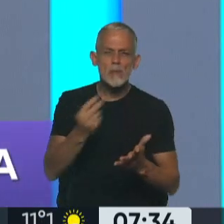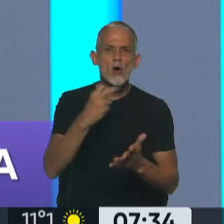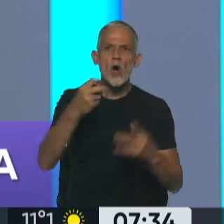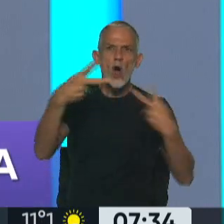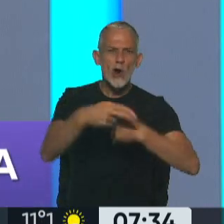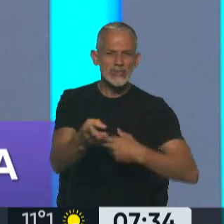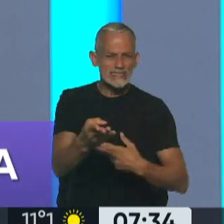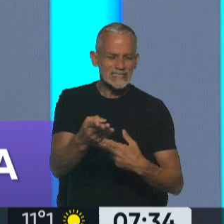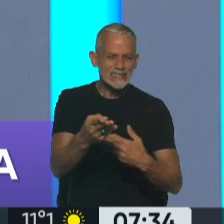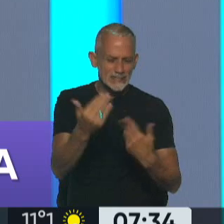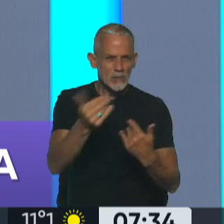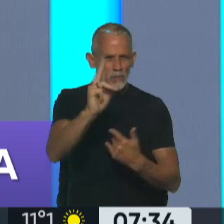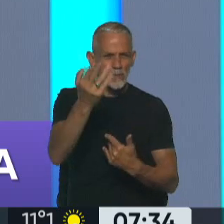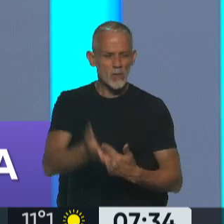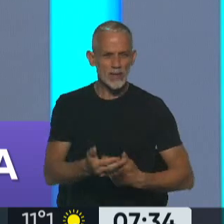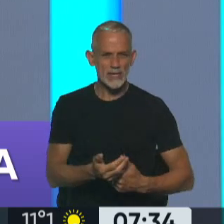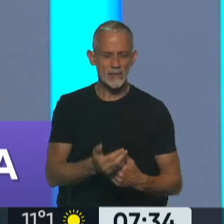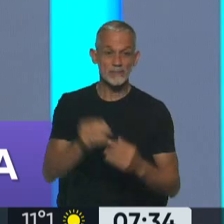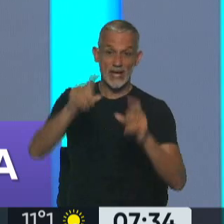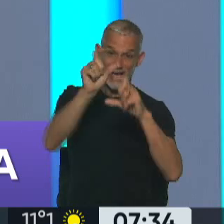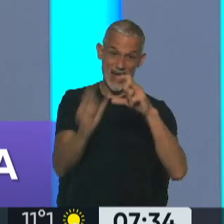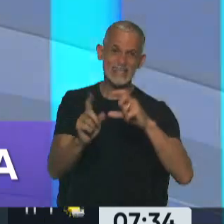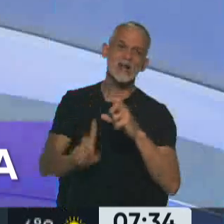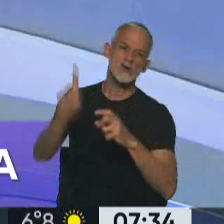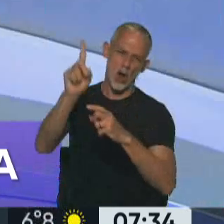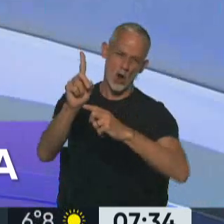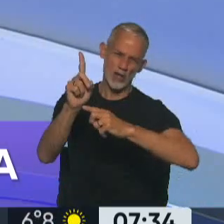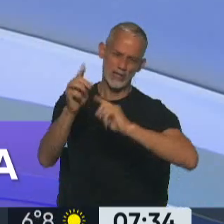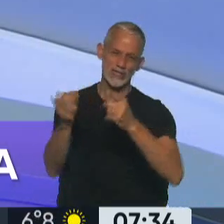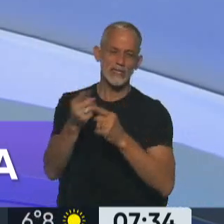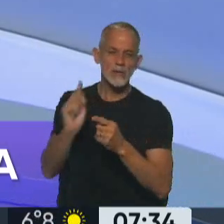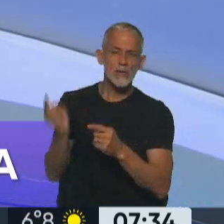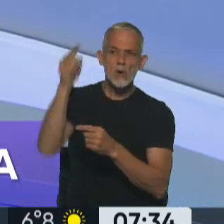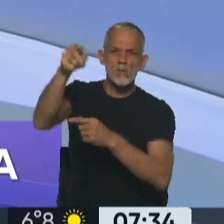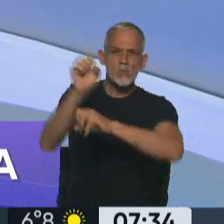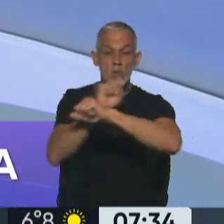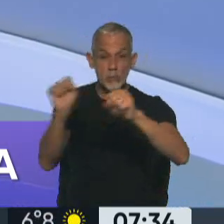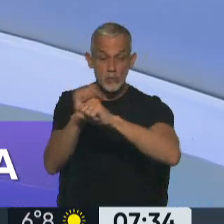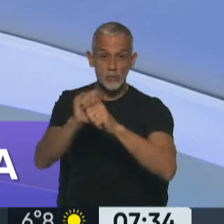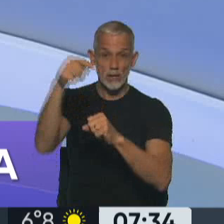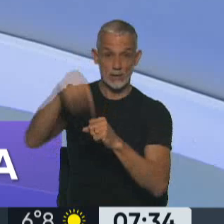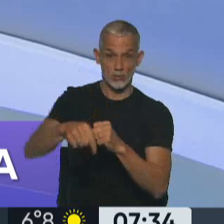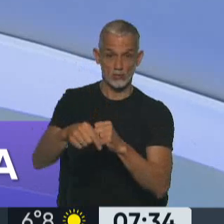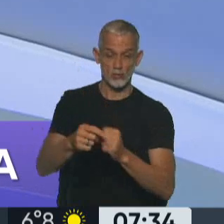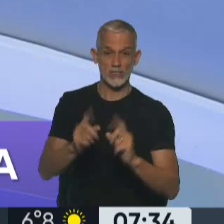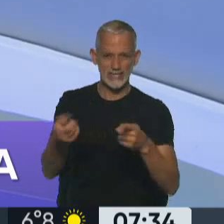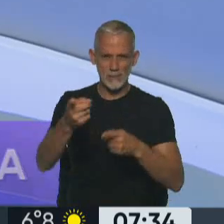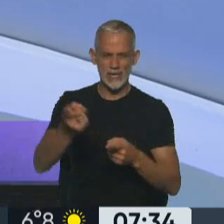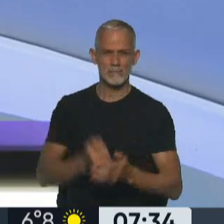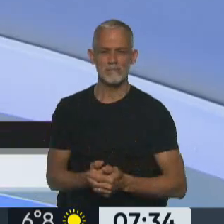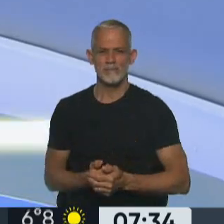la electricidad. Todo esto en el norte de Gaza, también denuncias de que se están bombardeando el sur. Vamos a ver también